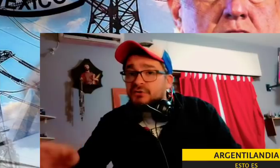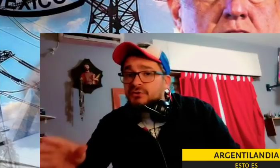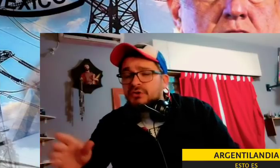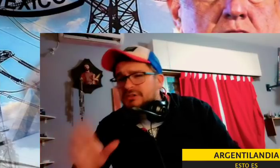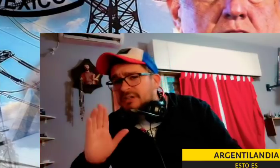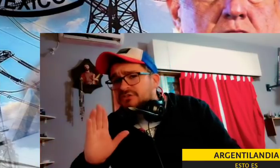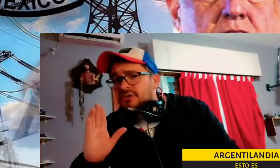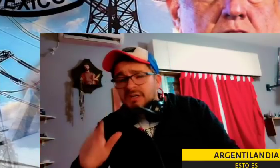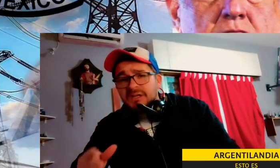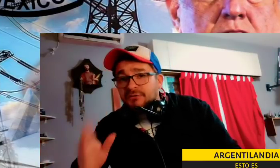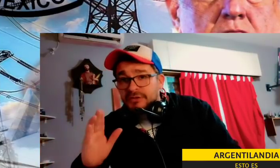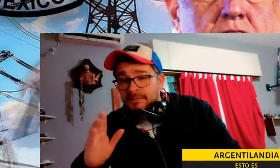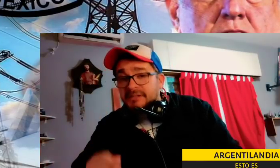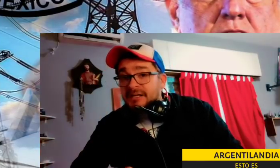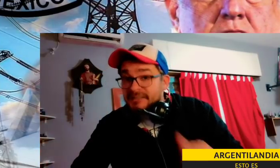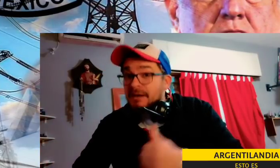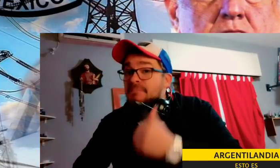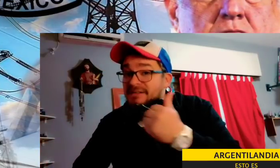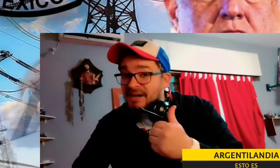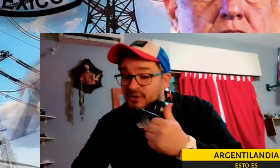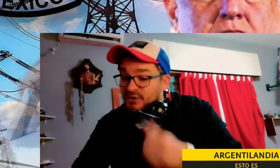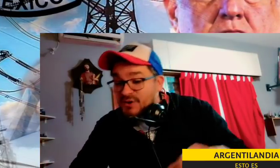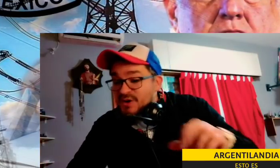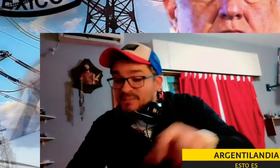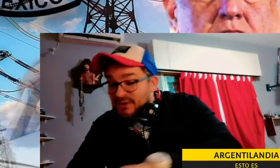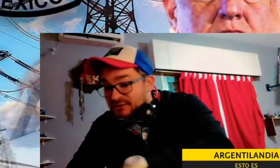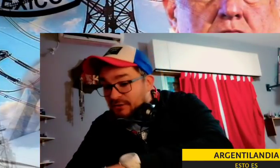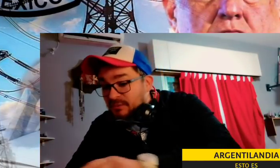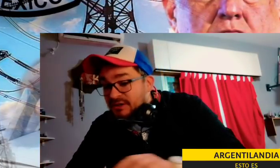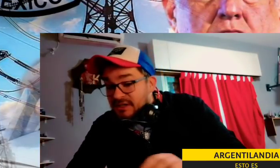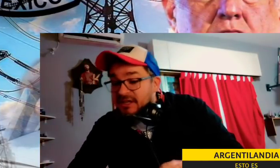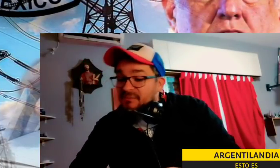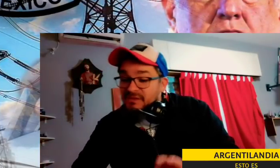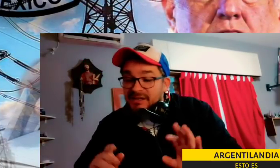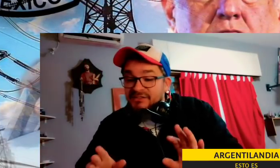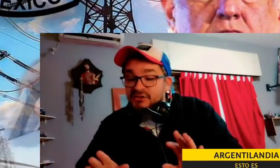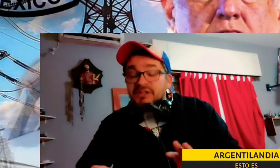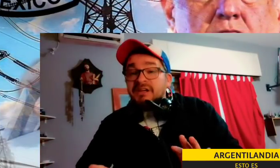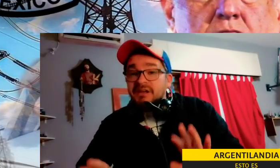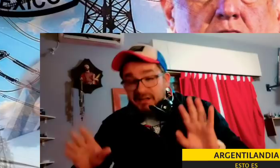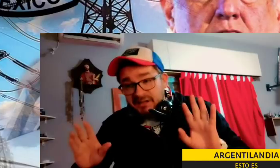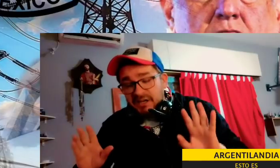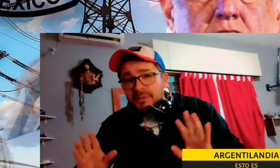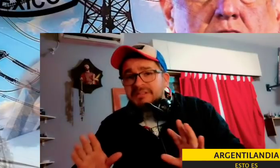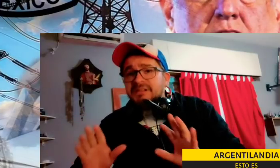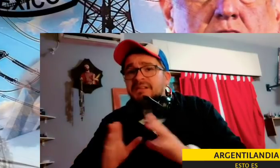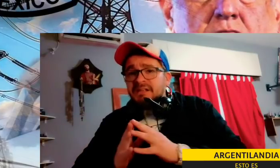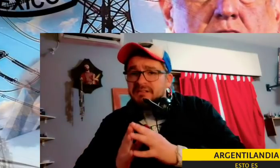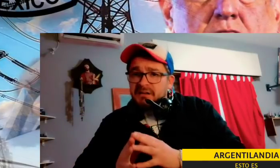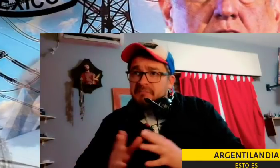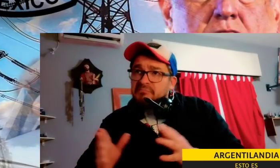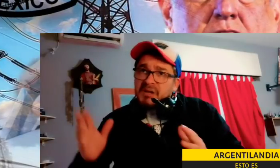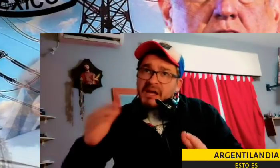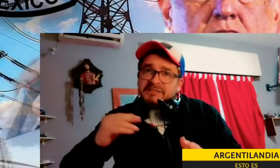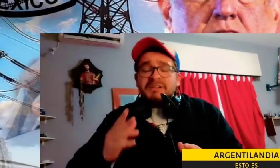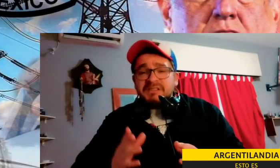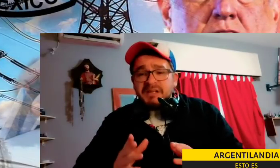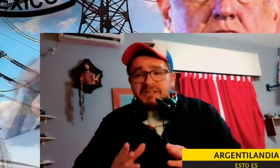mira presente y futuro, y eso es fundamental. Y también pasado, ¿no? Por eso mismo quiere eso de que los